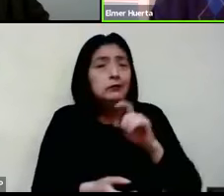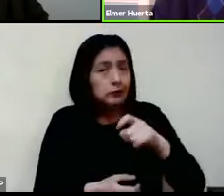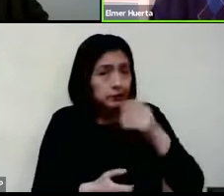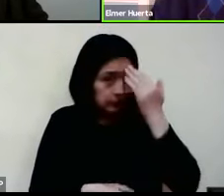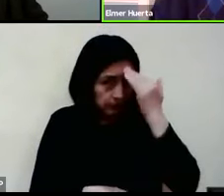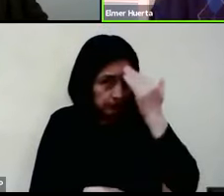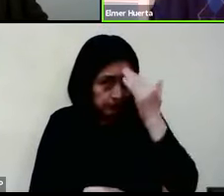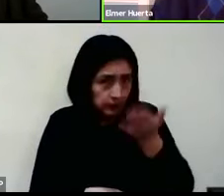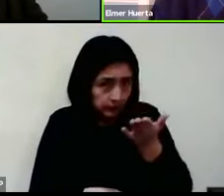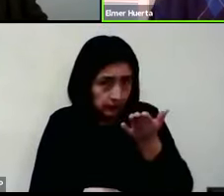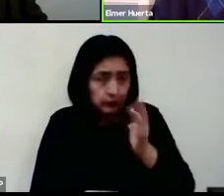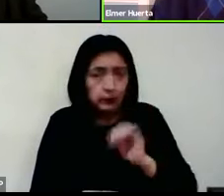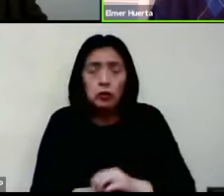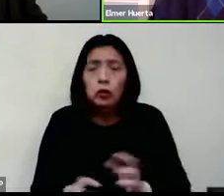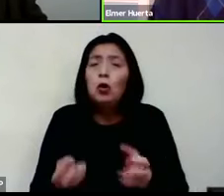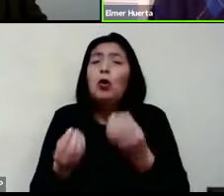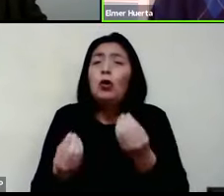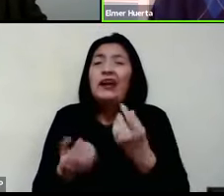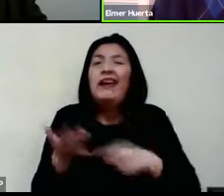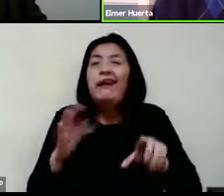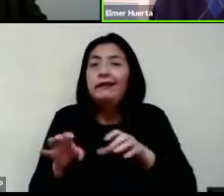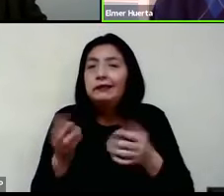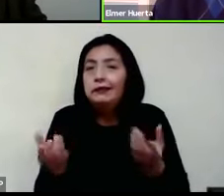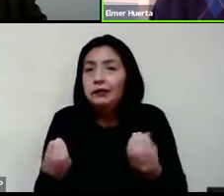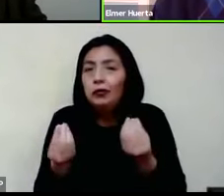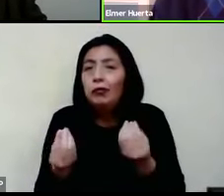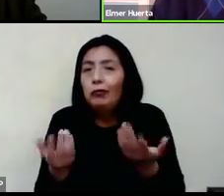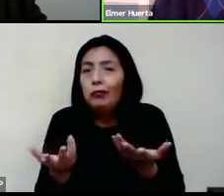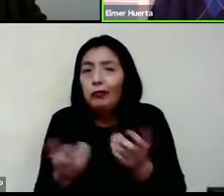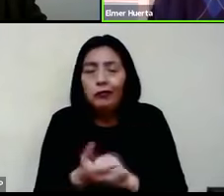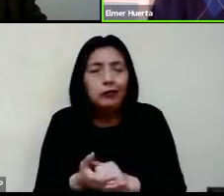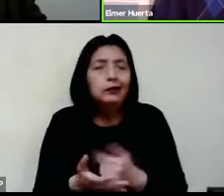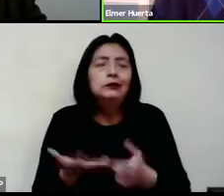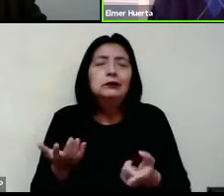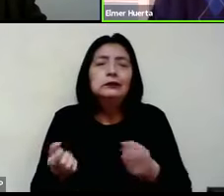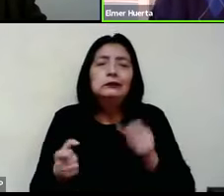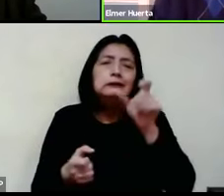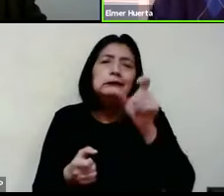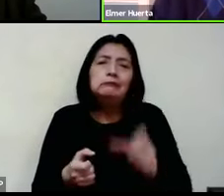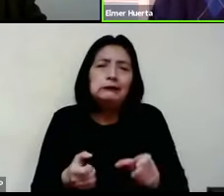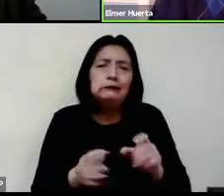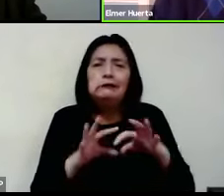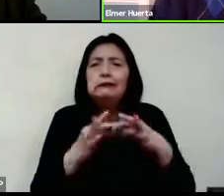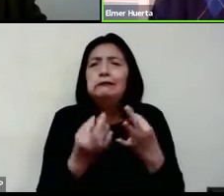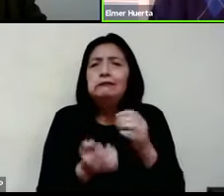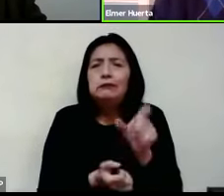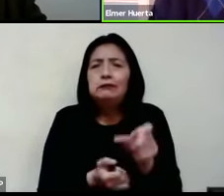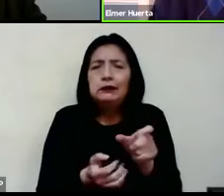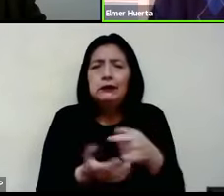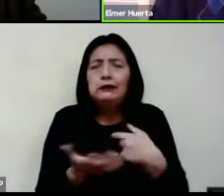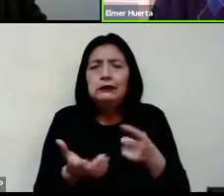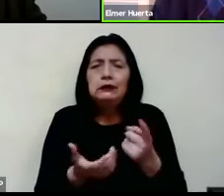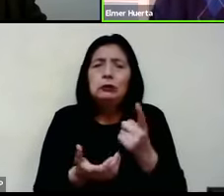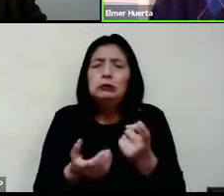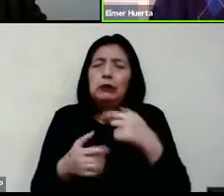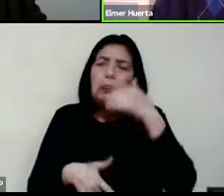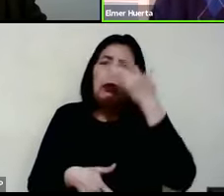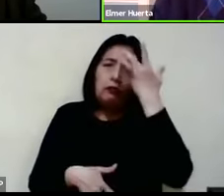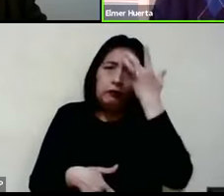saber cómo actuar, qué hacer si alguien en la familia se